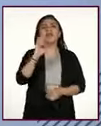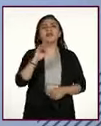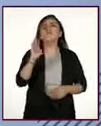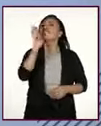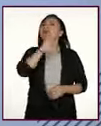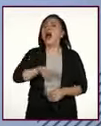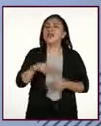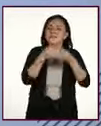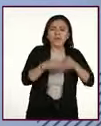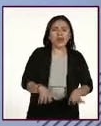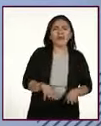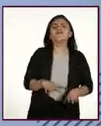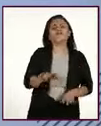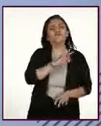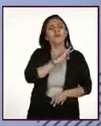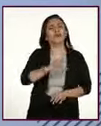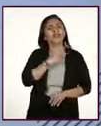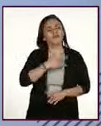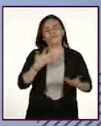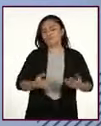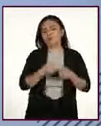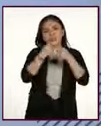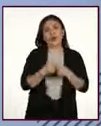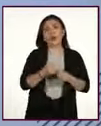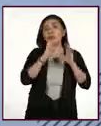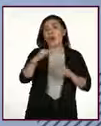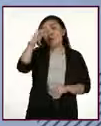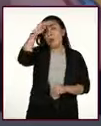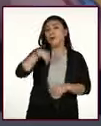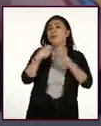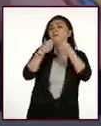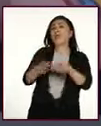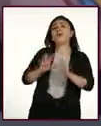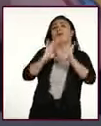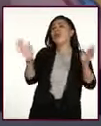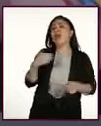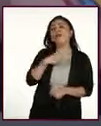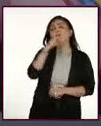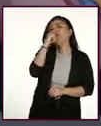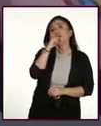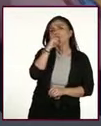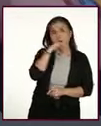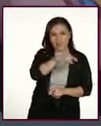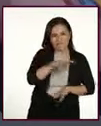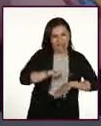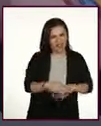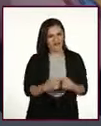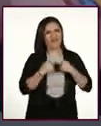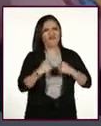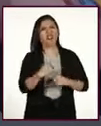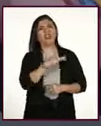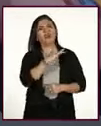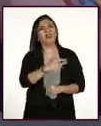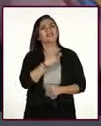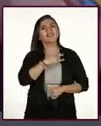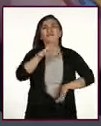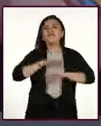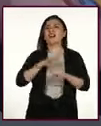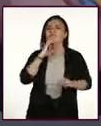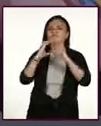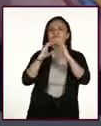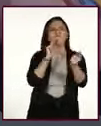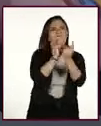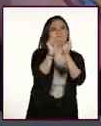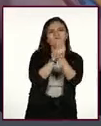batalla. Pero eso no quiere decir que ya va a dejar de luchar, ¿no? Si esto lo va a tener que hacer más fuerte para que pueda tener otras interacciones y